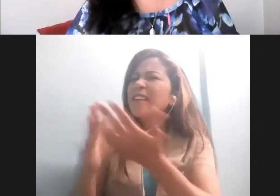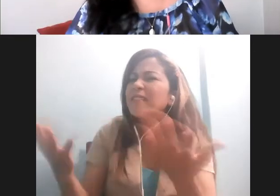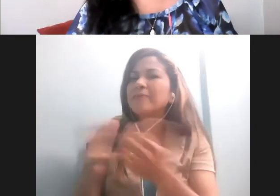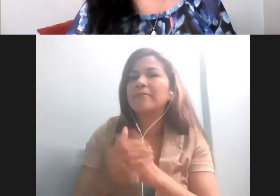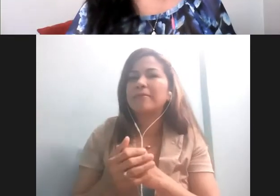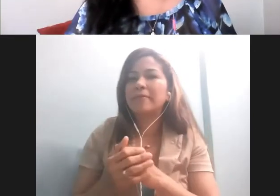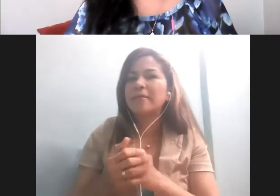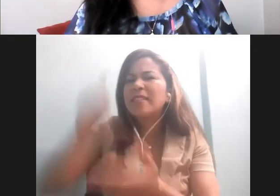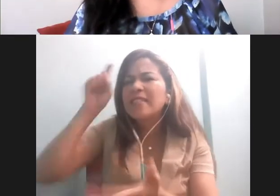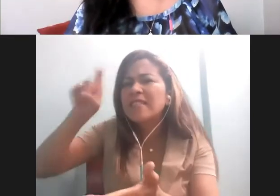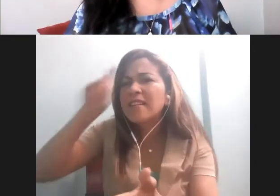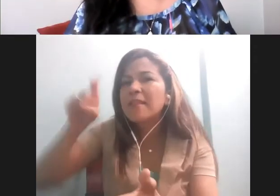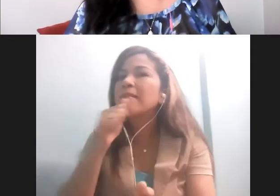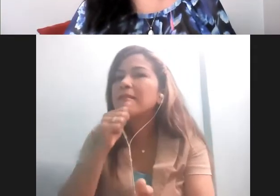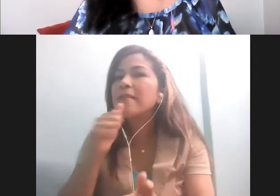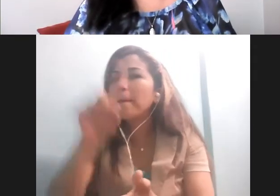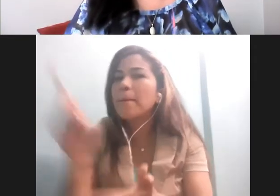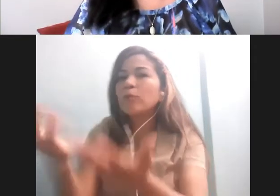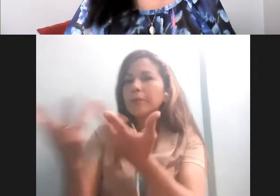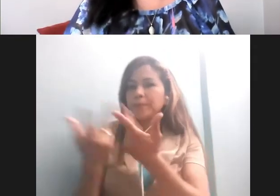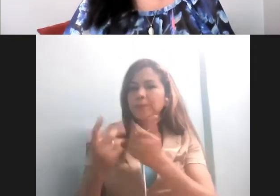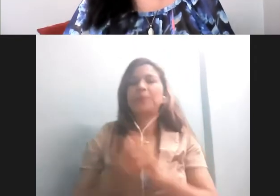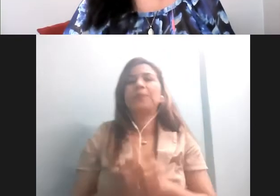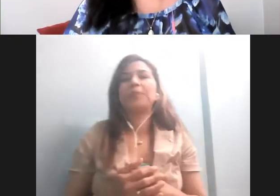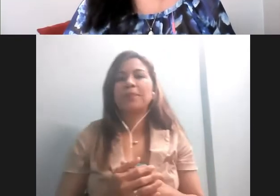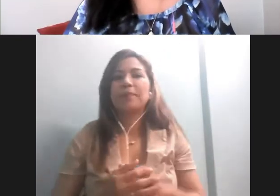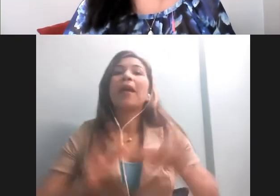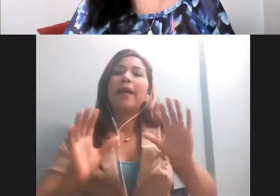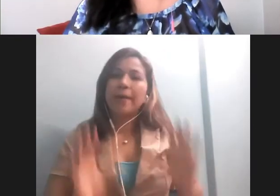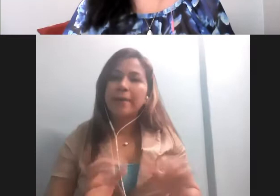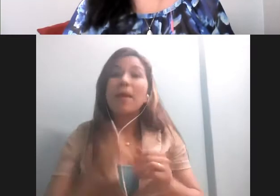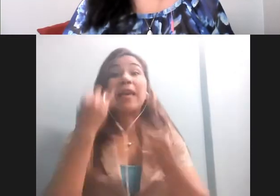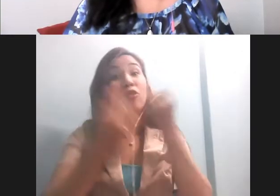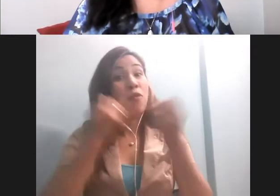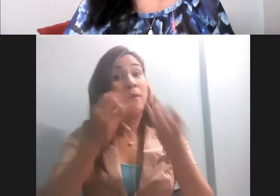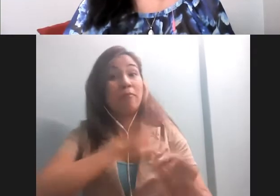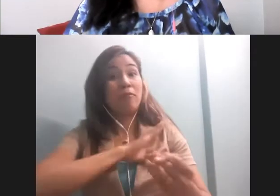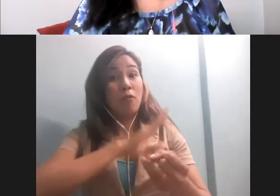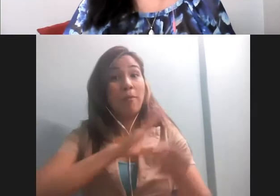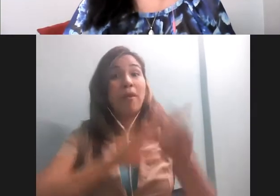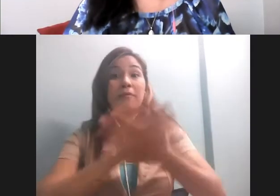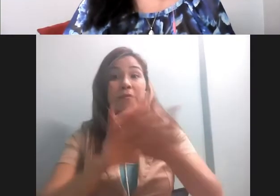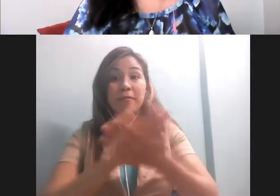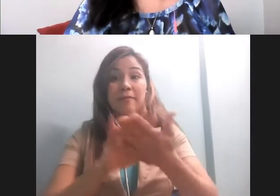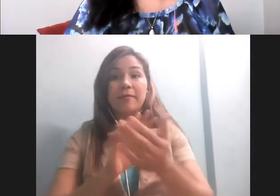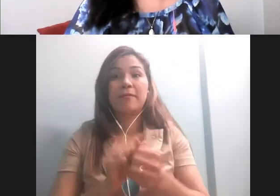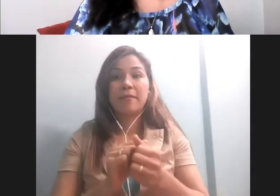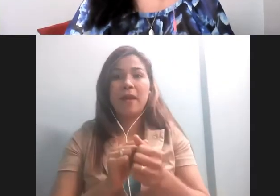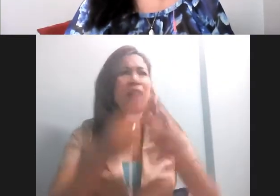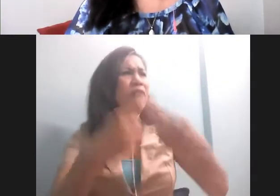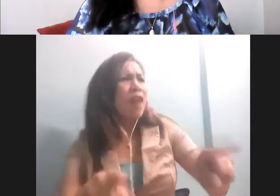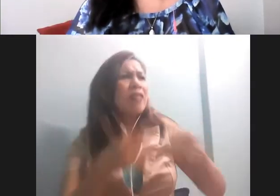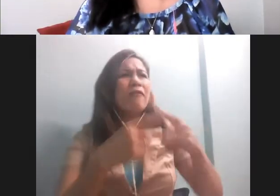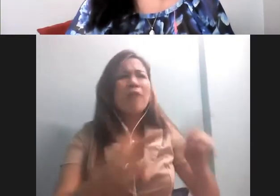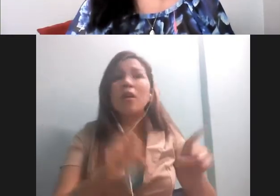enseña? La lengua de señas, lo que pasa es que viene a ser un idioma, entonces es lo que estamos hablando, o sea, no le estamos hablando que es una modalidad o una forma de hablar,